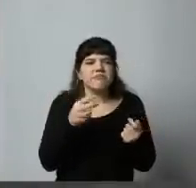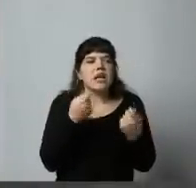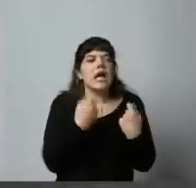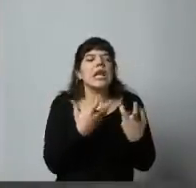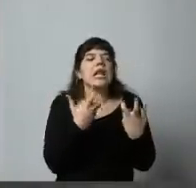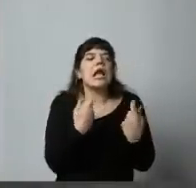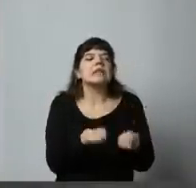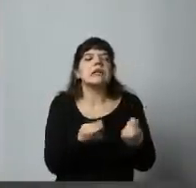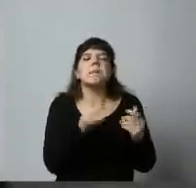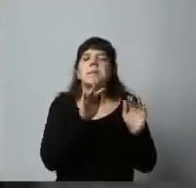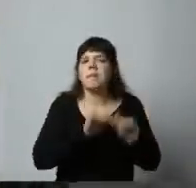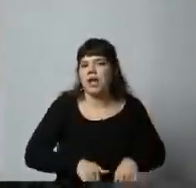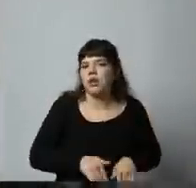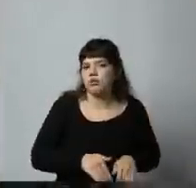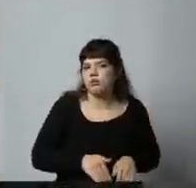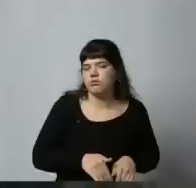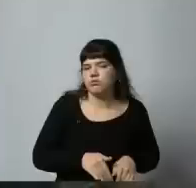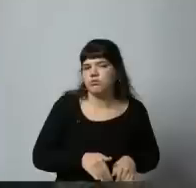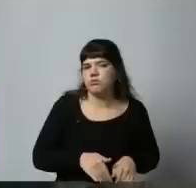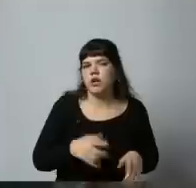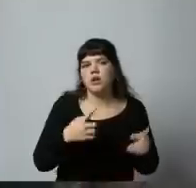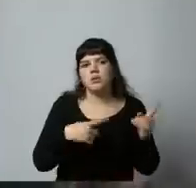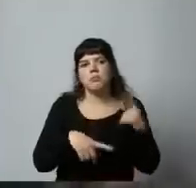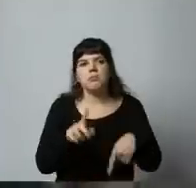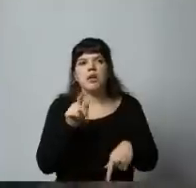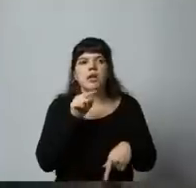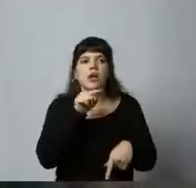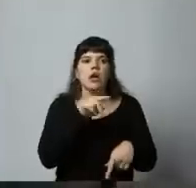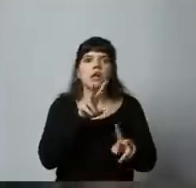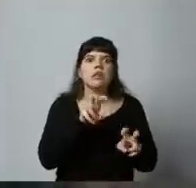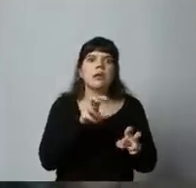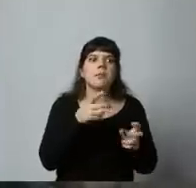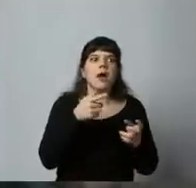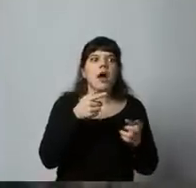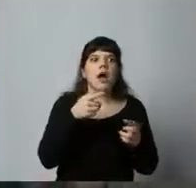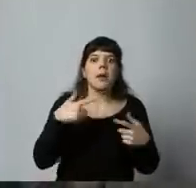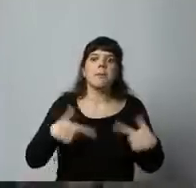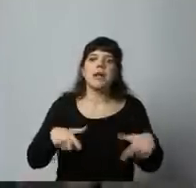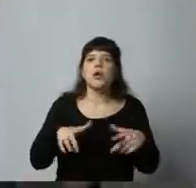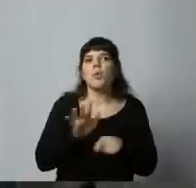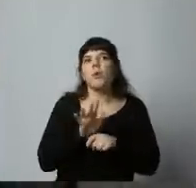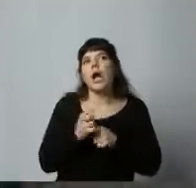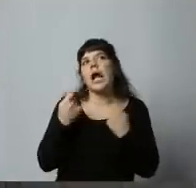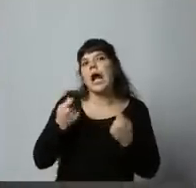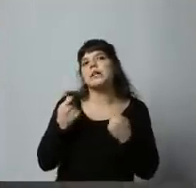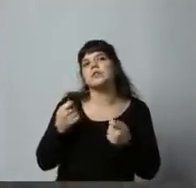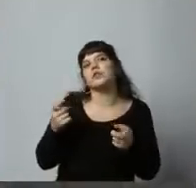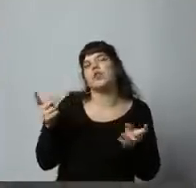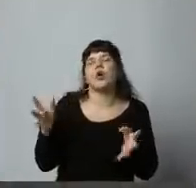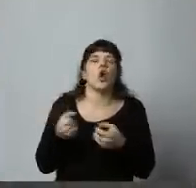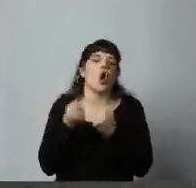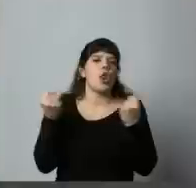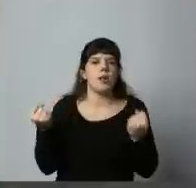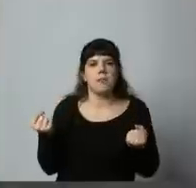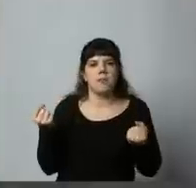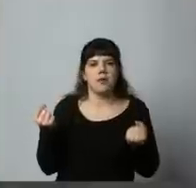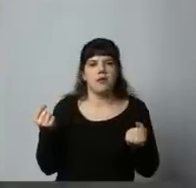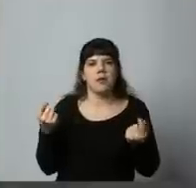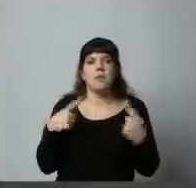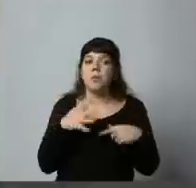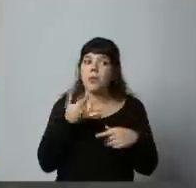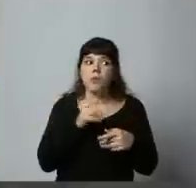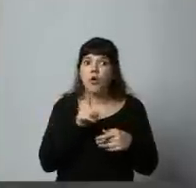menos con aquel adjetivo del ministro del gasto fabuloso Entonces si no se va a tocar